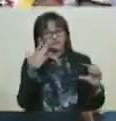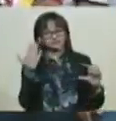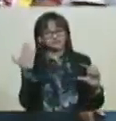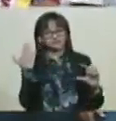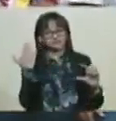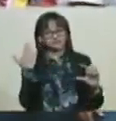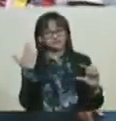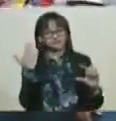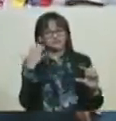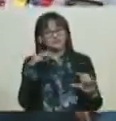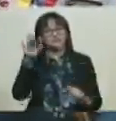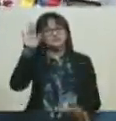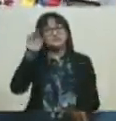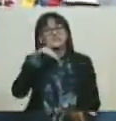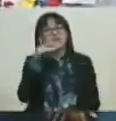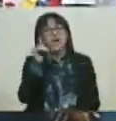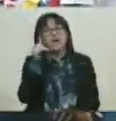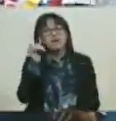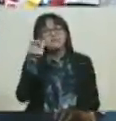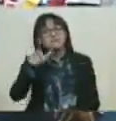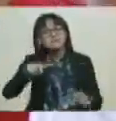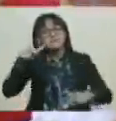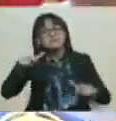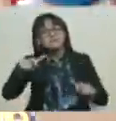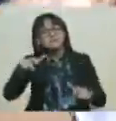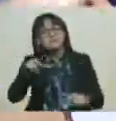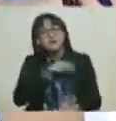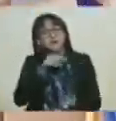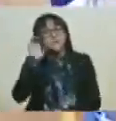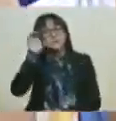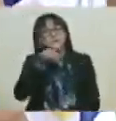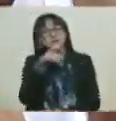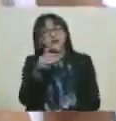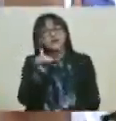levanten la mano los que quieren carne de la patria